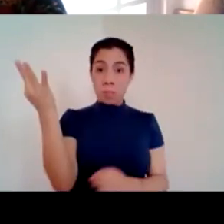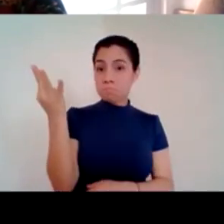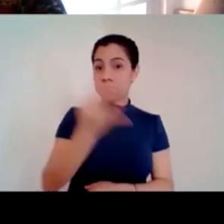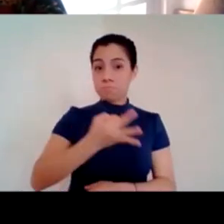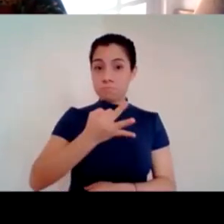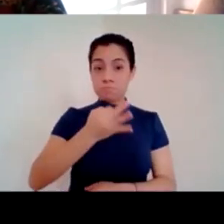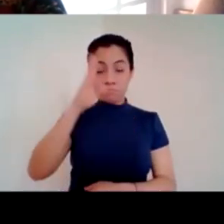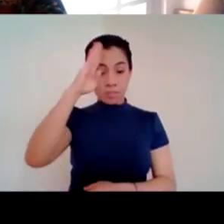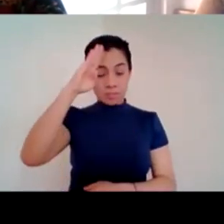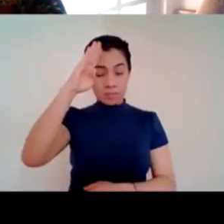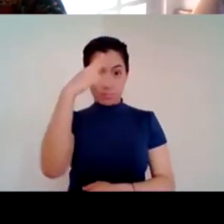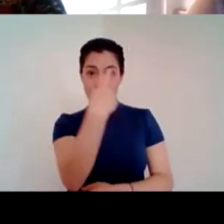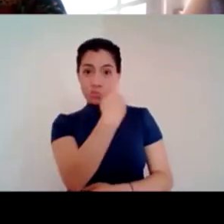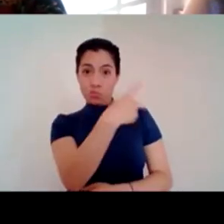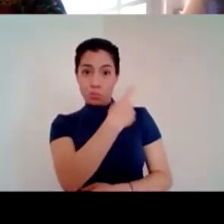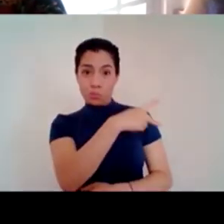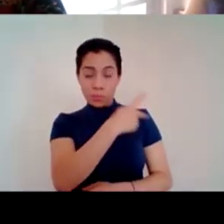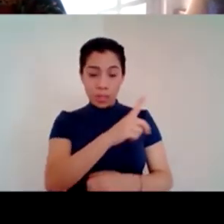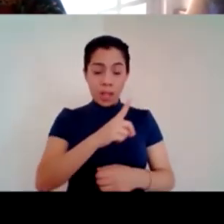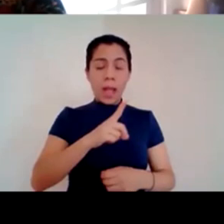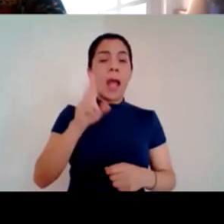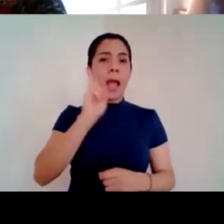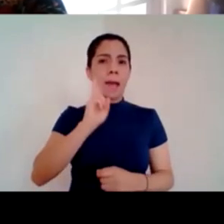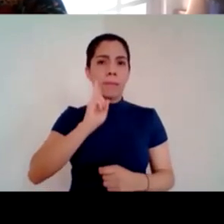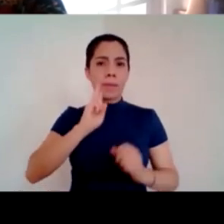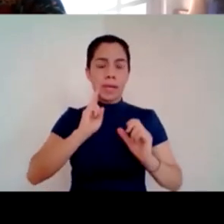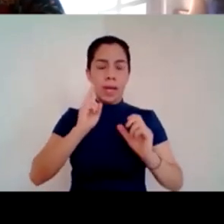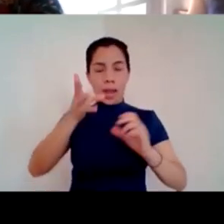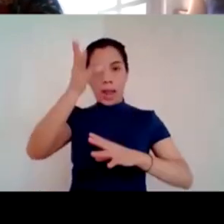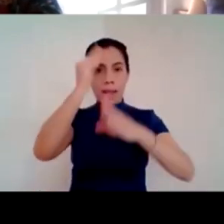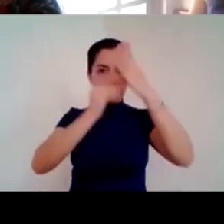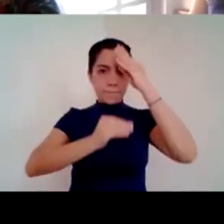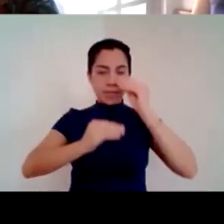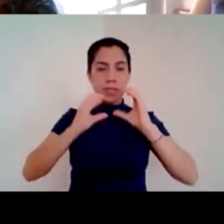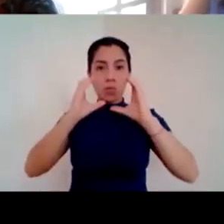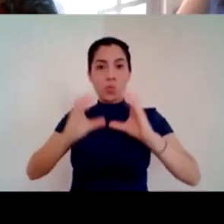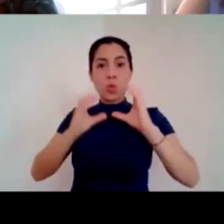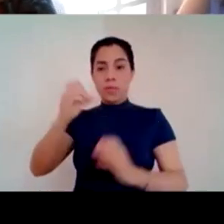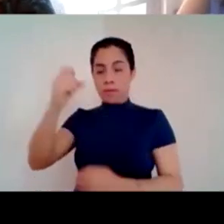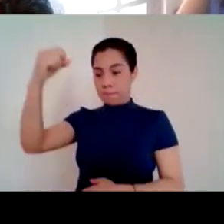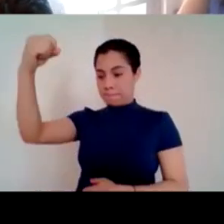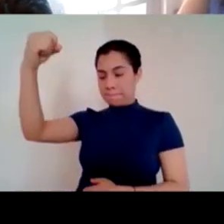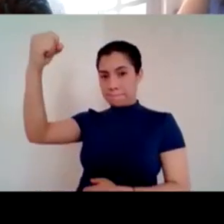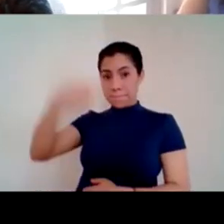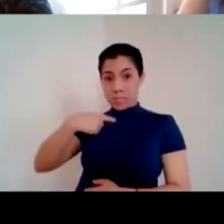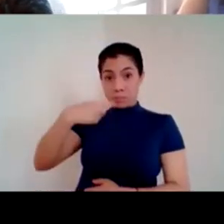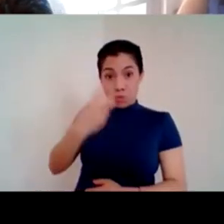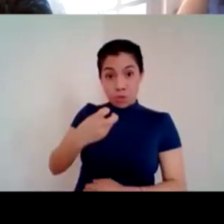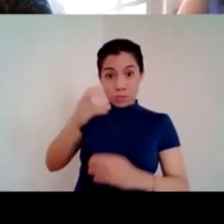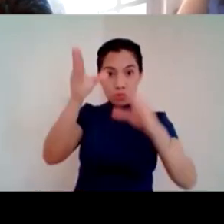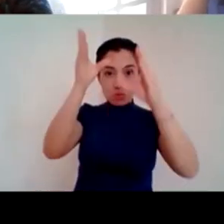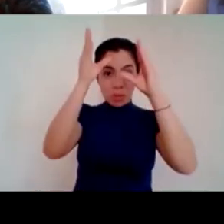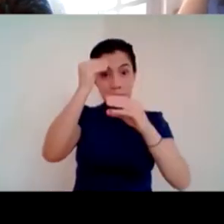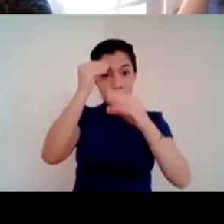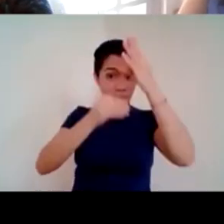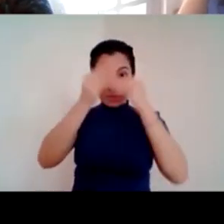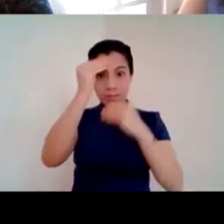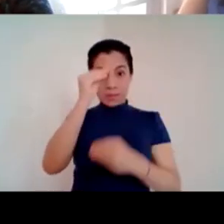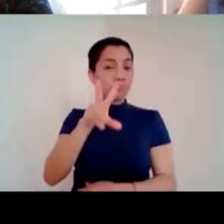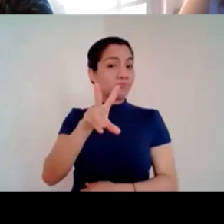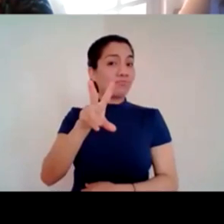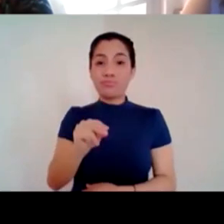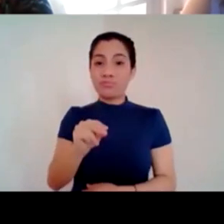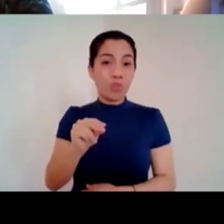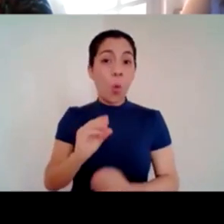de que aprende a cuidarte tú mismo solamente ¿eh? el cuidado es una responsabilidad